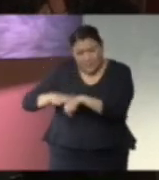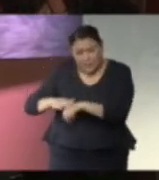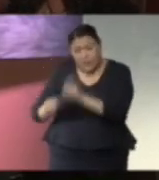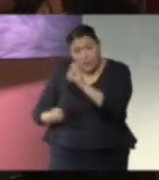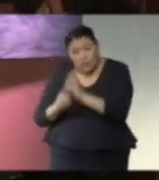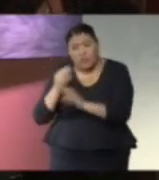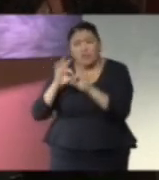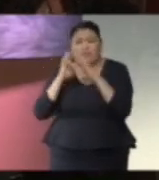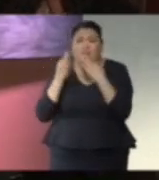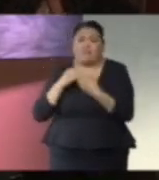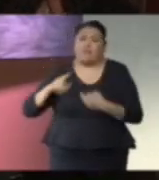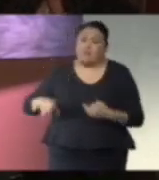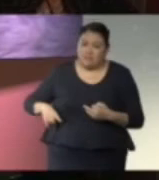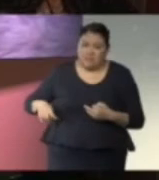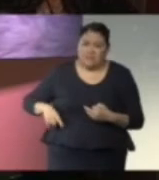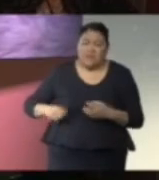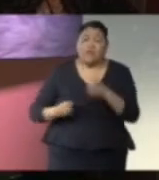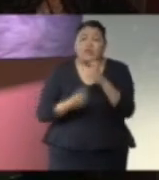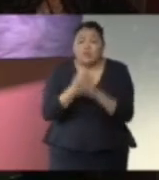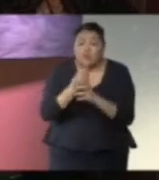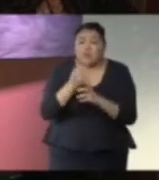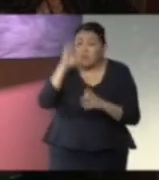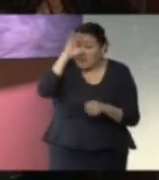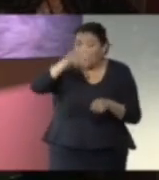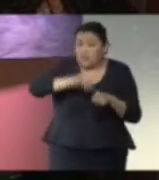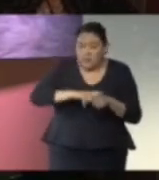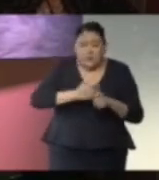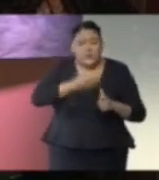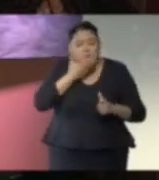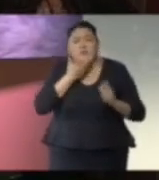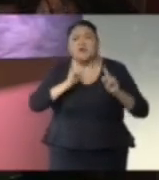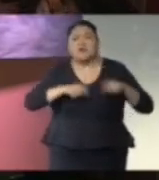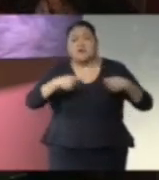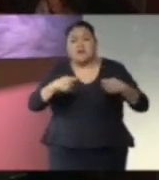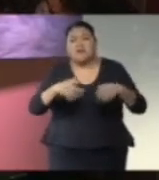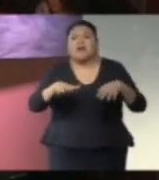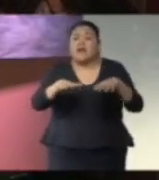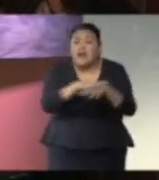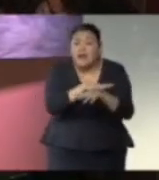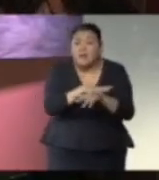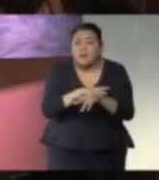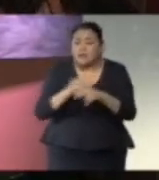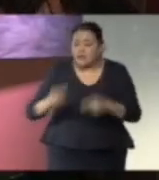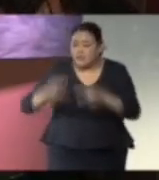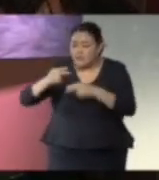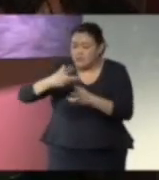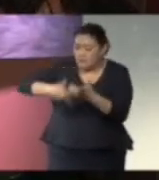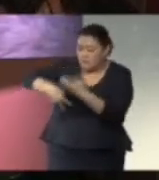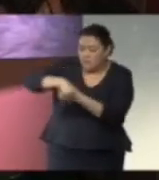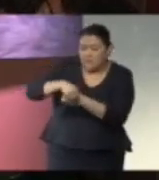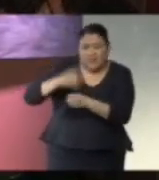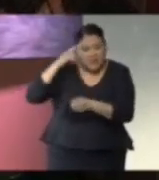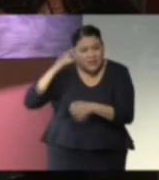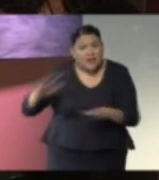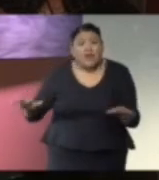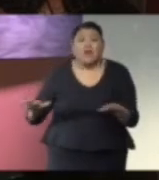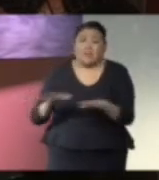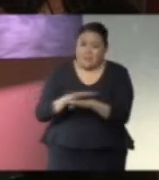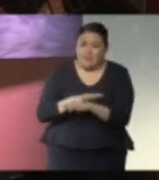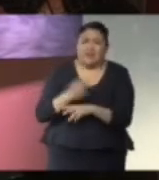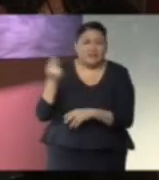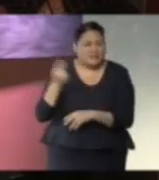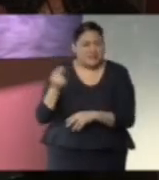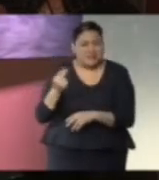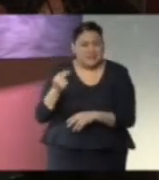la necesidad de una nueva organización de la economía, de la actividad económica, que nos lleve